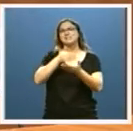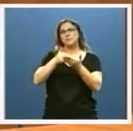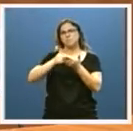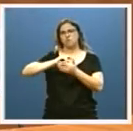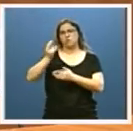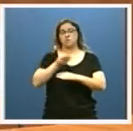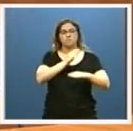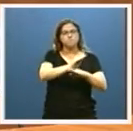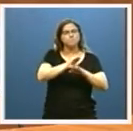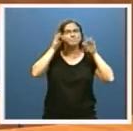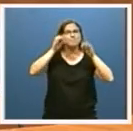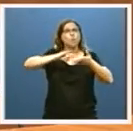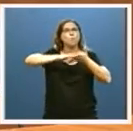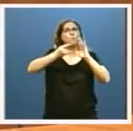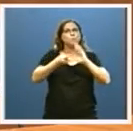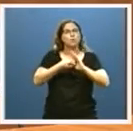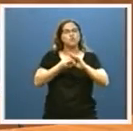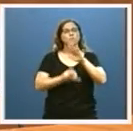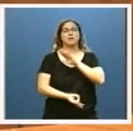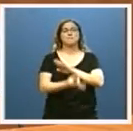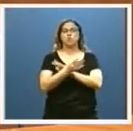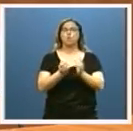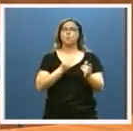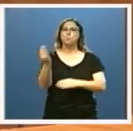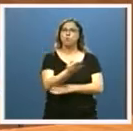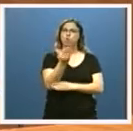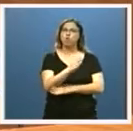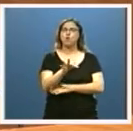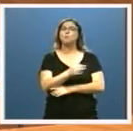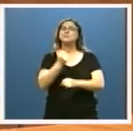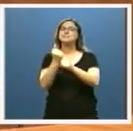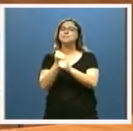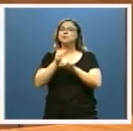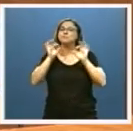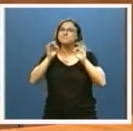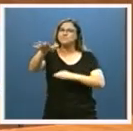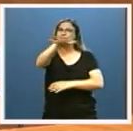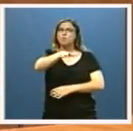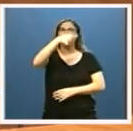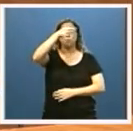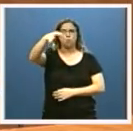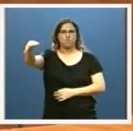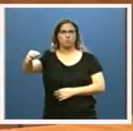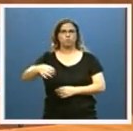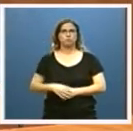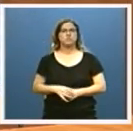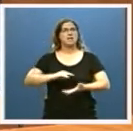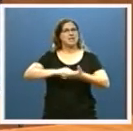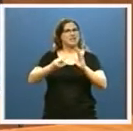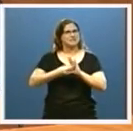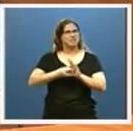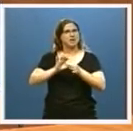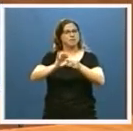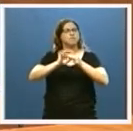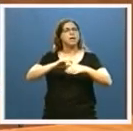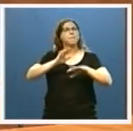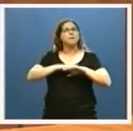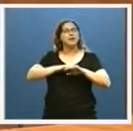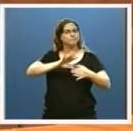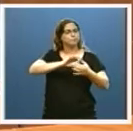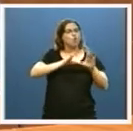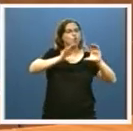para proyectos productivos y de empleo en el medio rural una estrategia de diversificación coordinará las actividades de